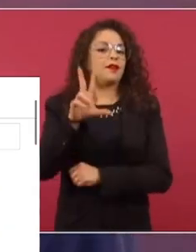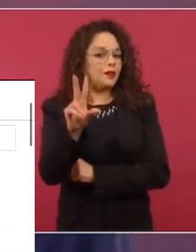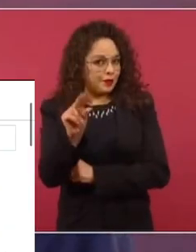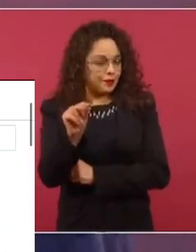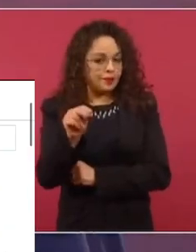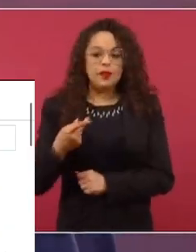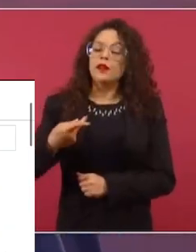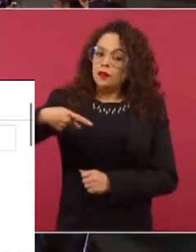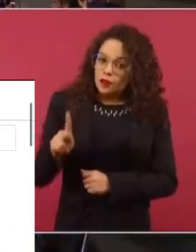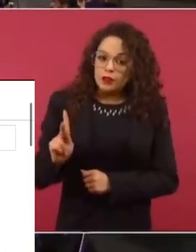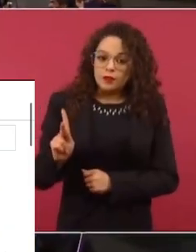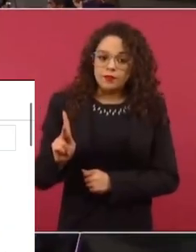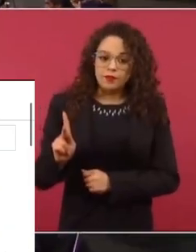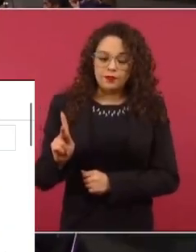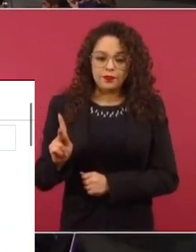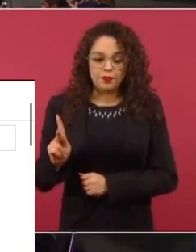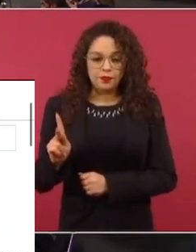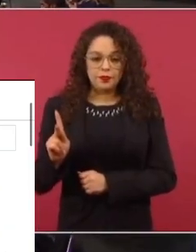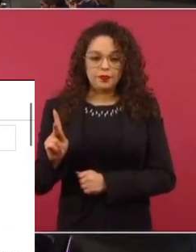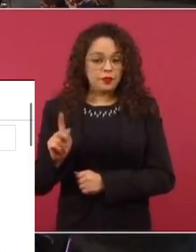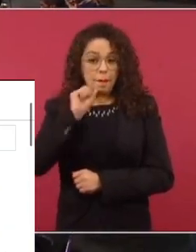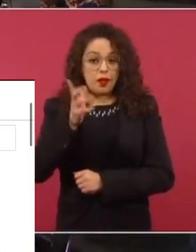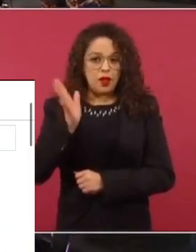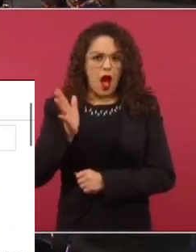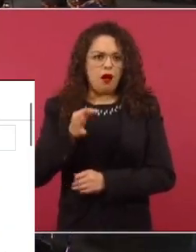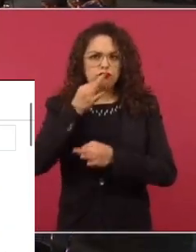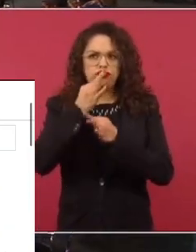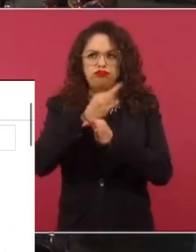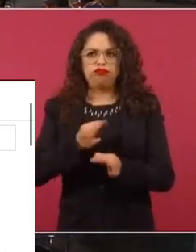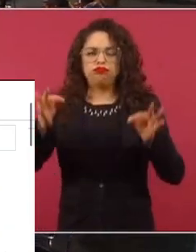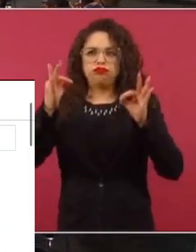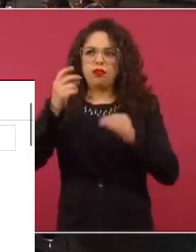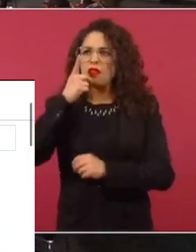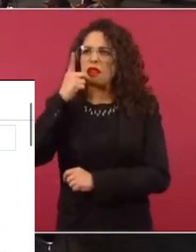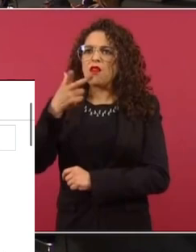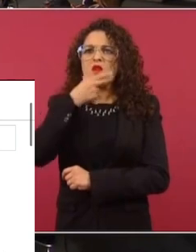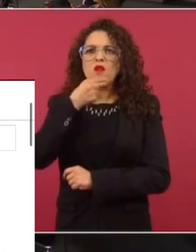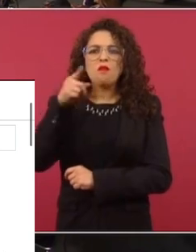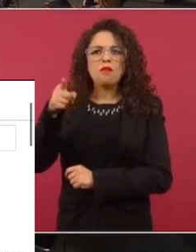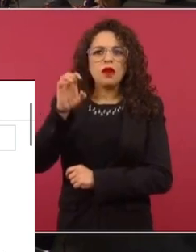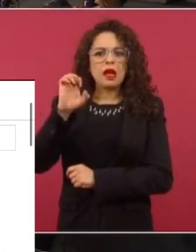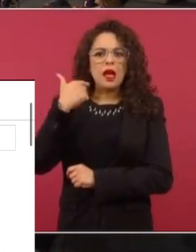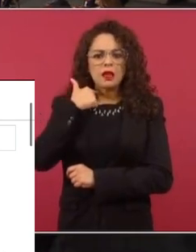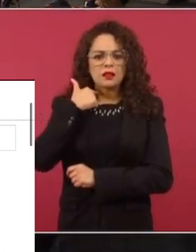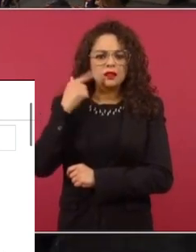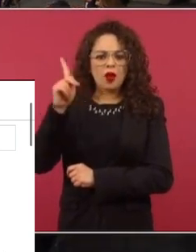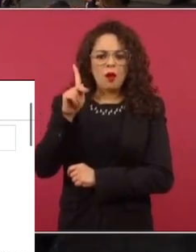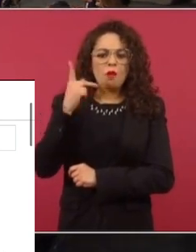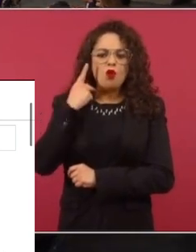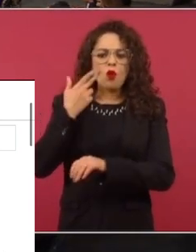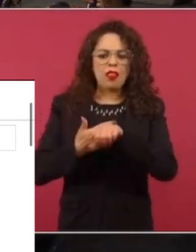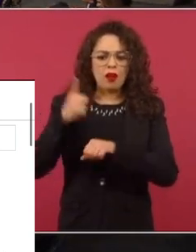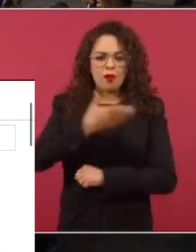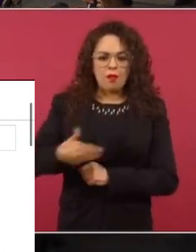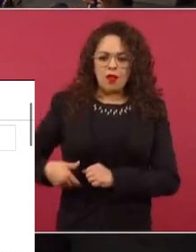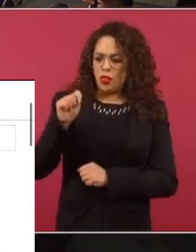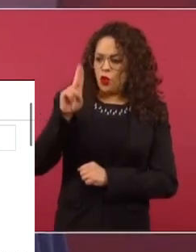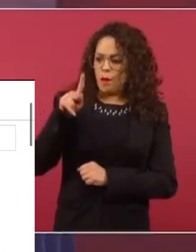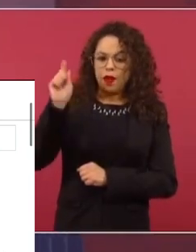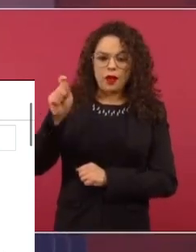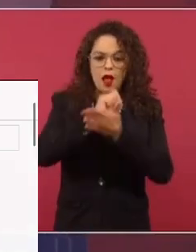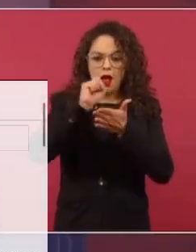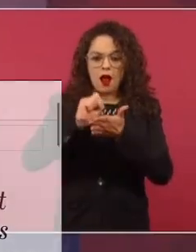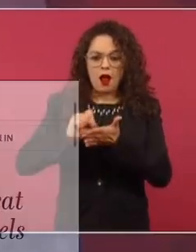Pero difundieron también de que el ex procurador del presidente Trump había hecho un artículo en el Wall Street